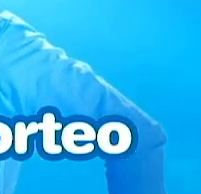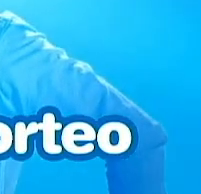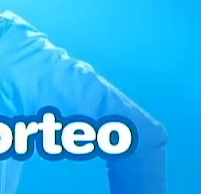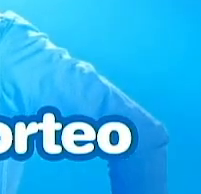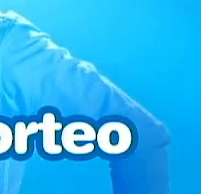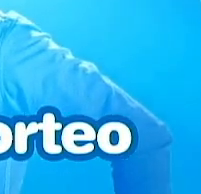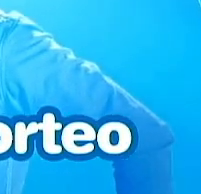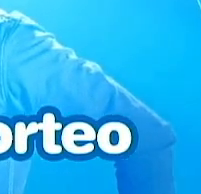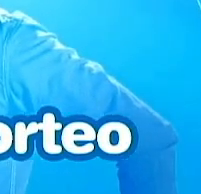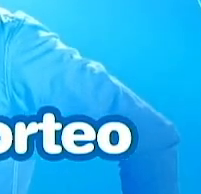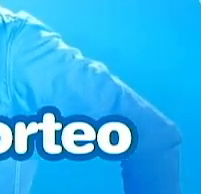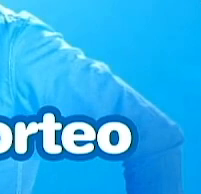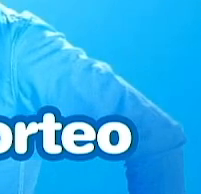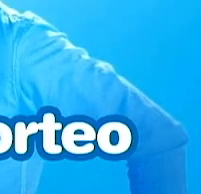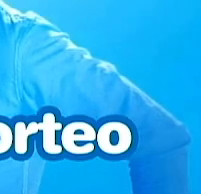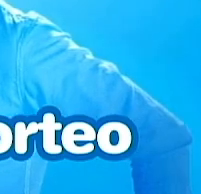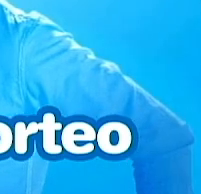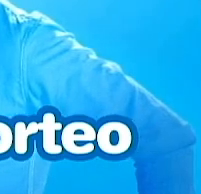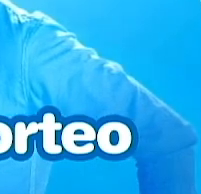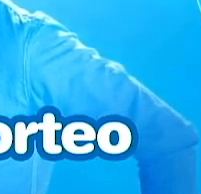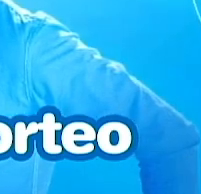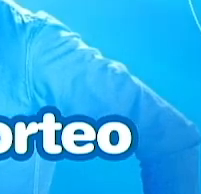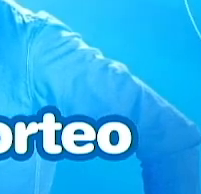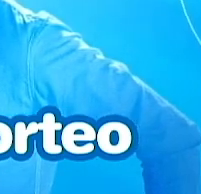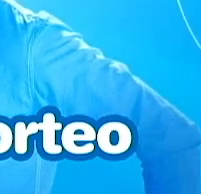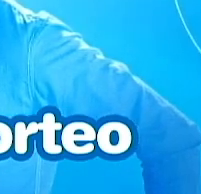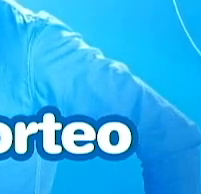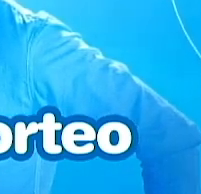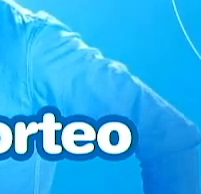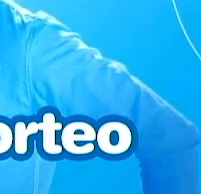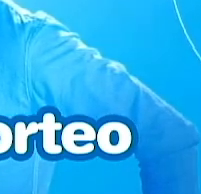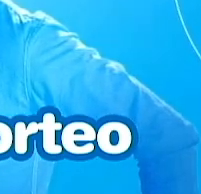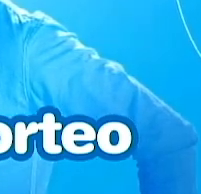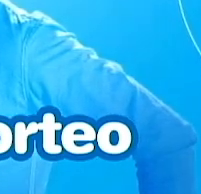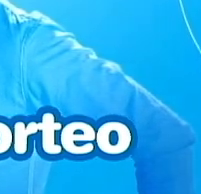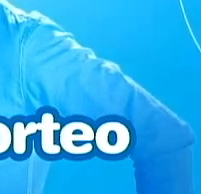Nos vemos en el próximo sorteo Loto. ¡Loto! Te cambia la vida.